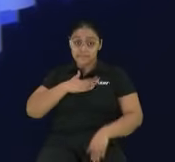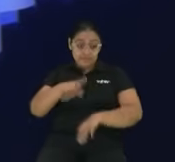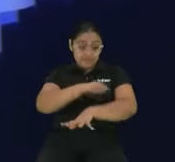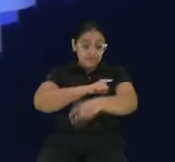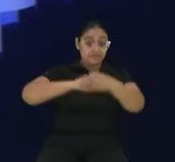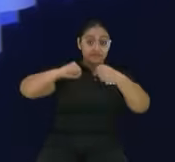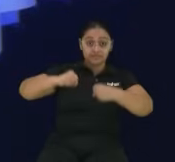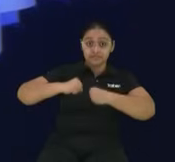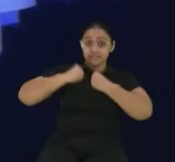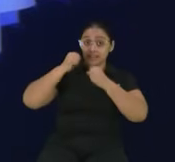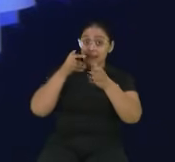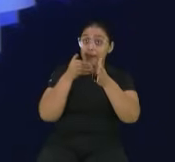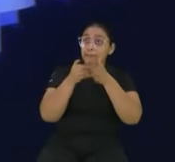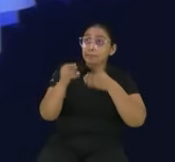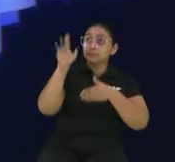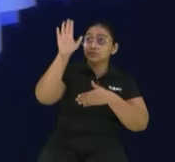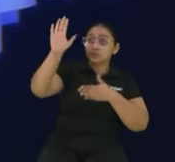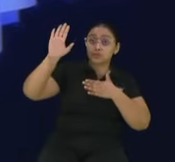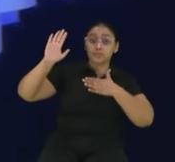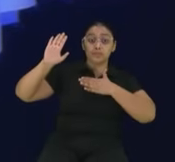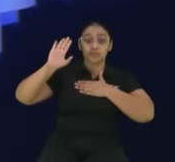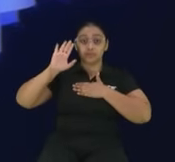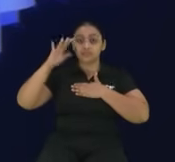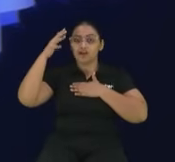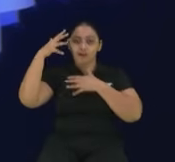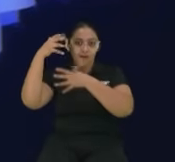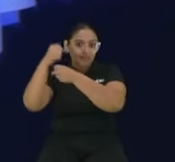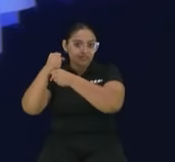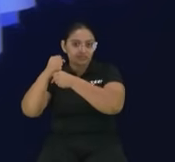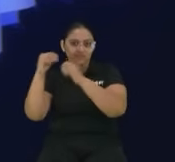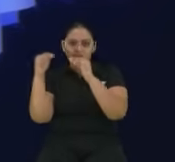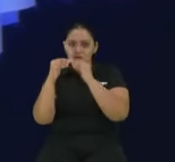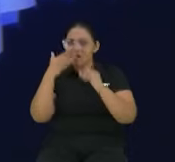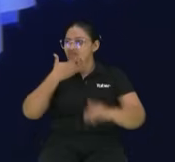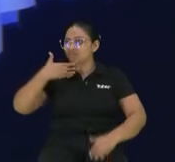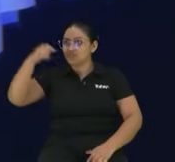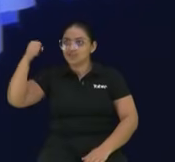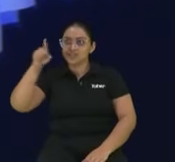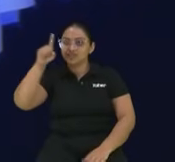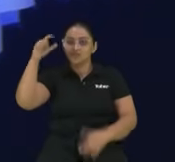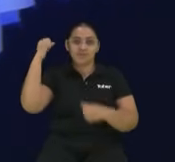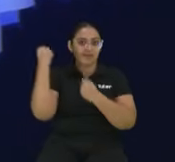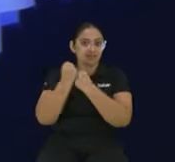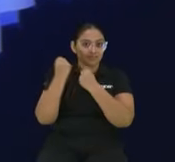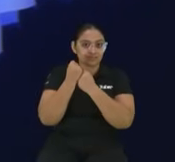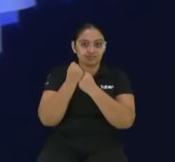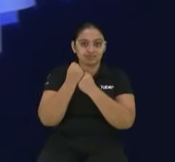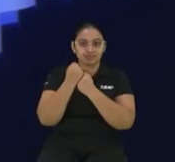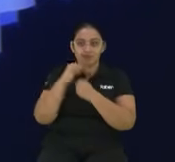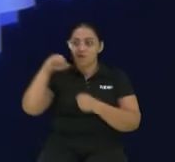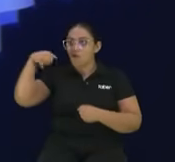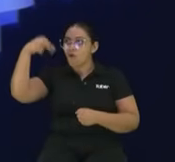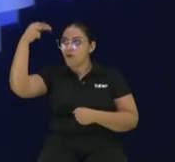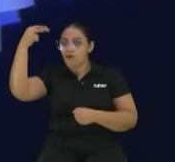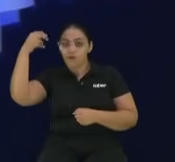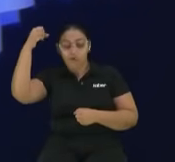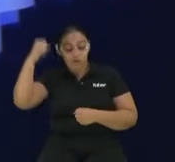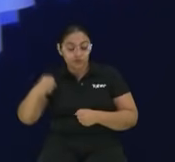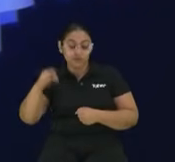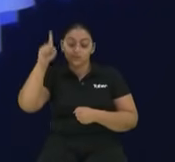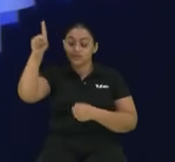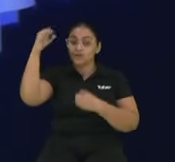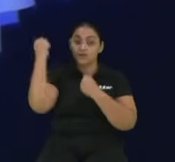lo hizo con Moisés lo hizo con Josué uno más David David